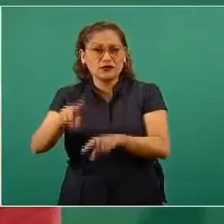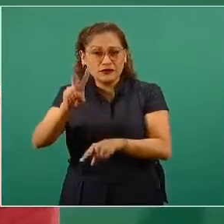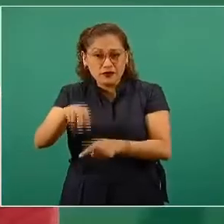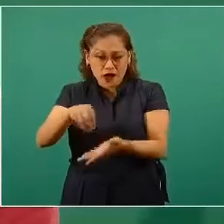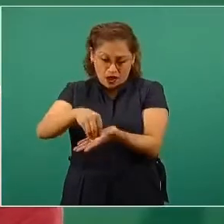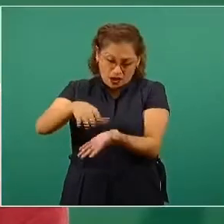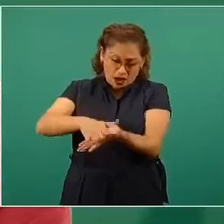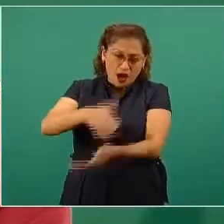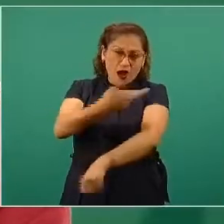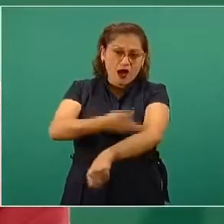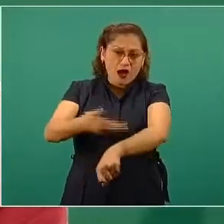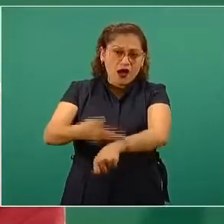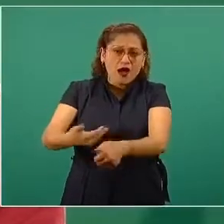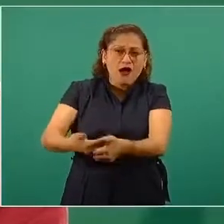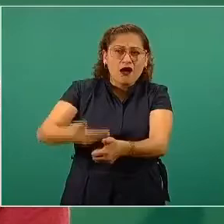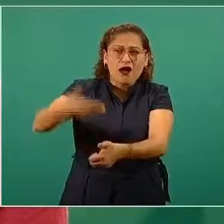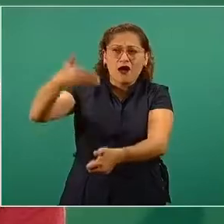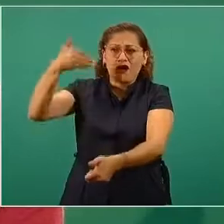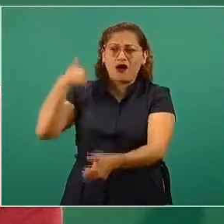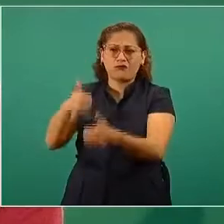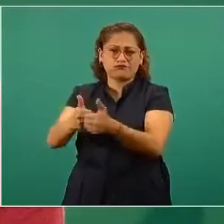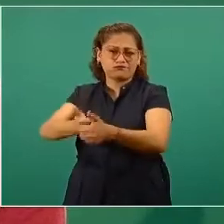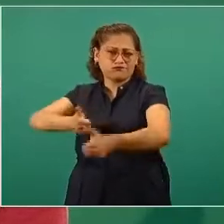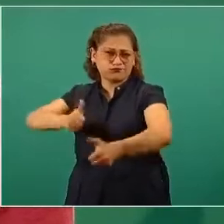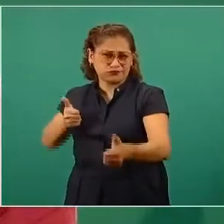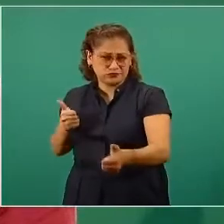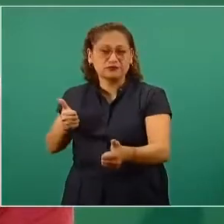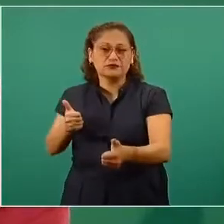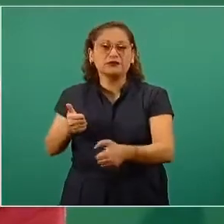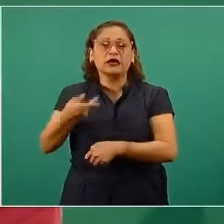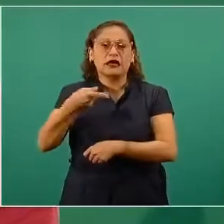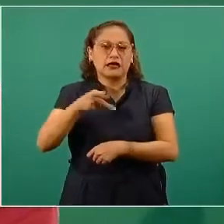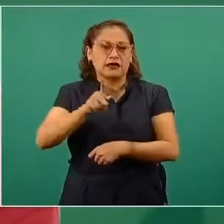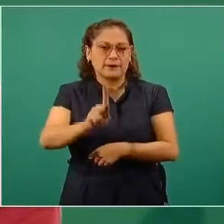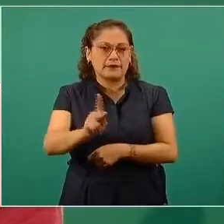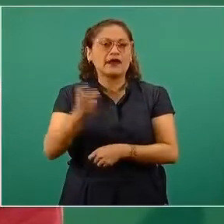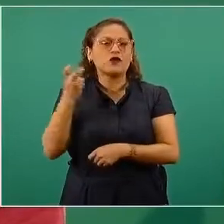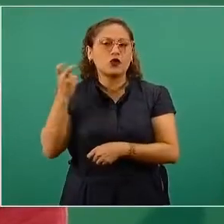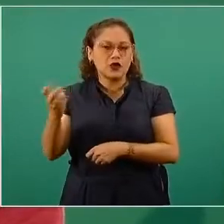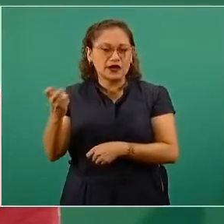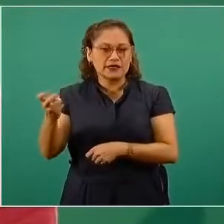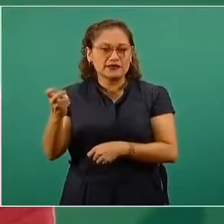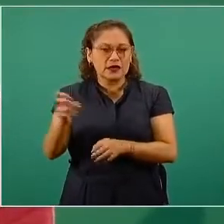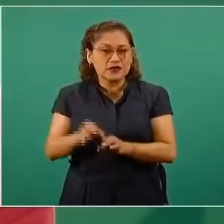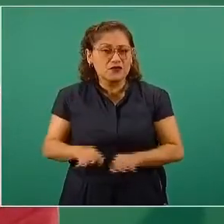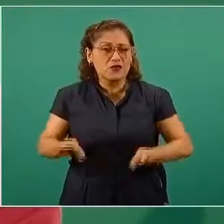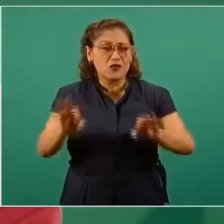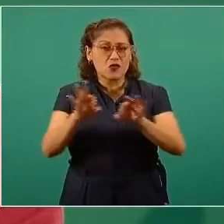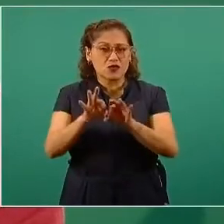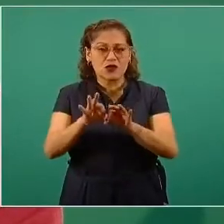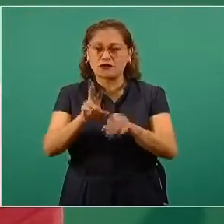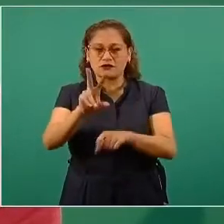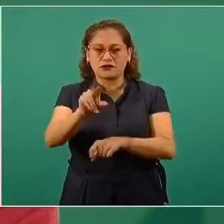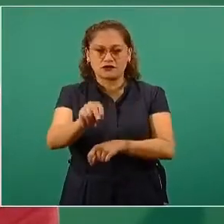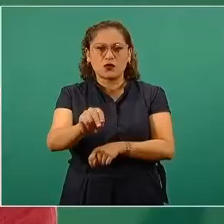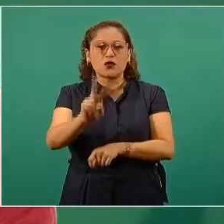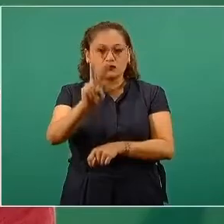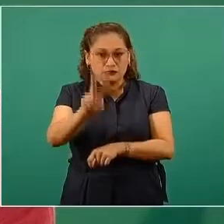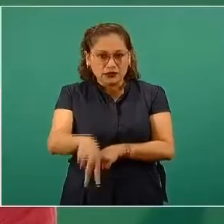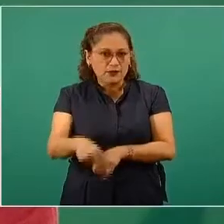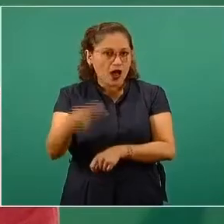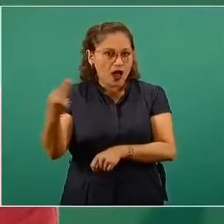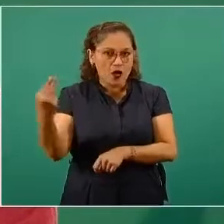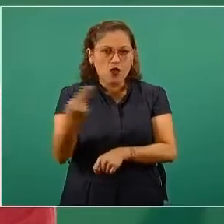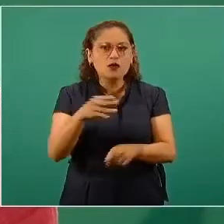años de rezago. Pero lo alarmante no es solo el rezago, y lo decimos enfática y abiertamente. Lo alarmante era